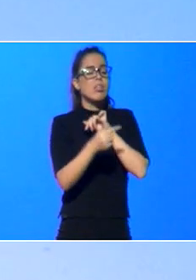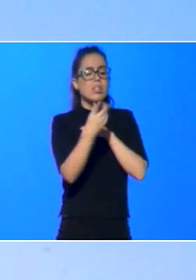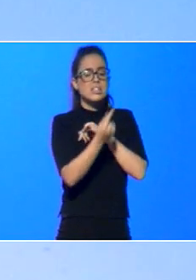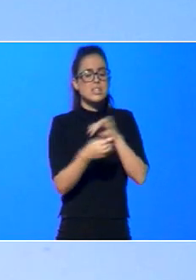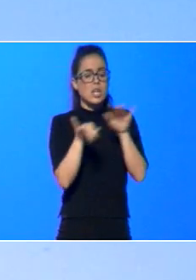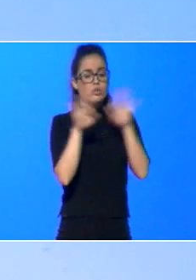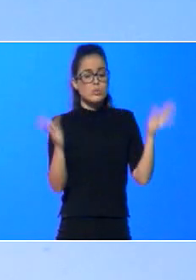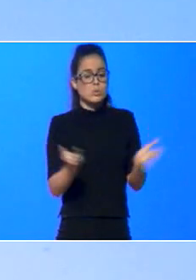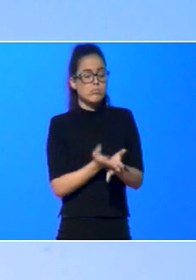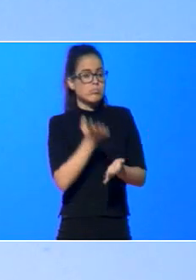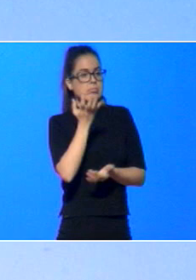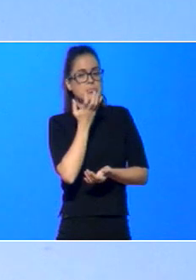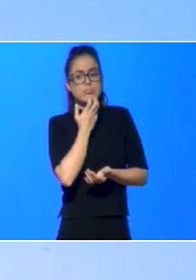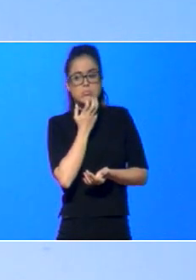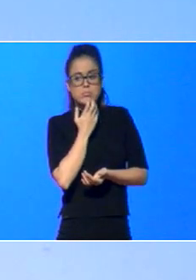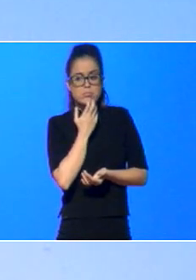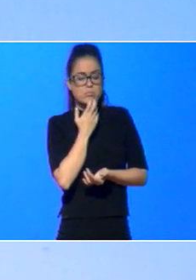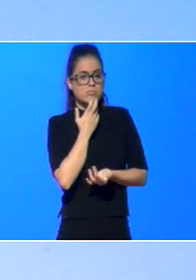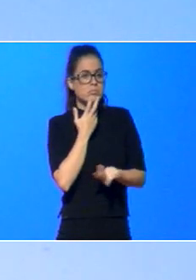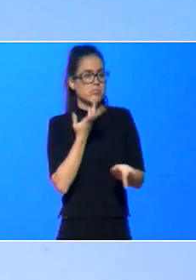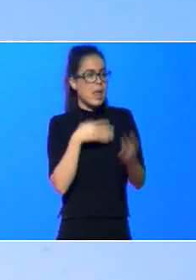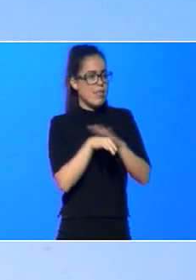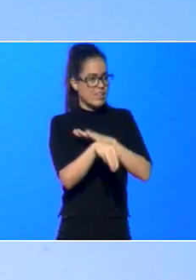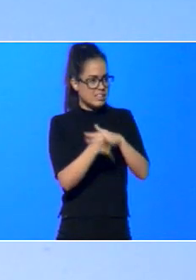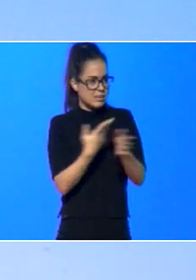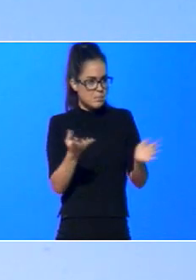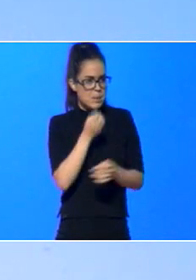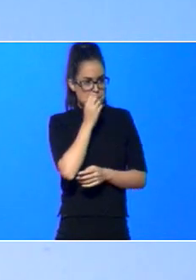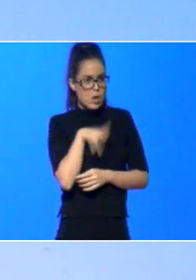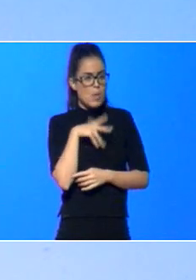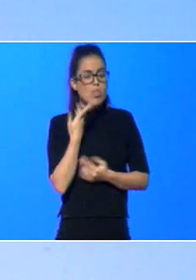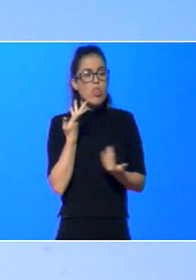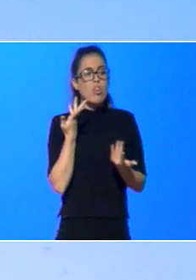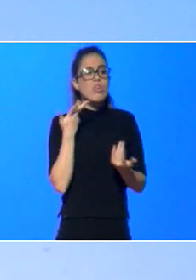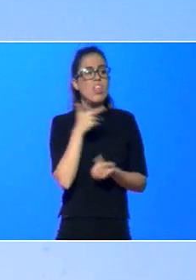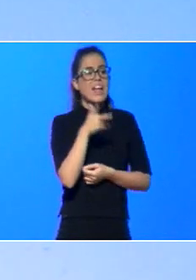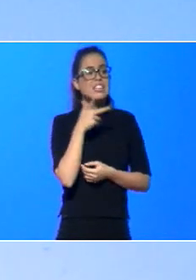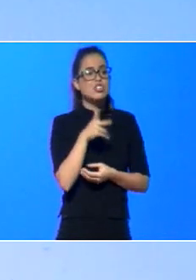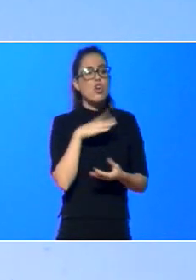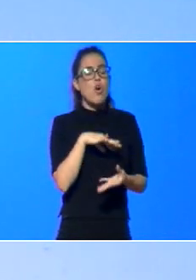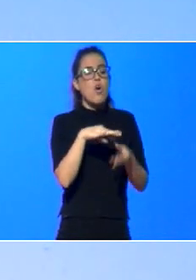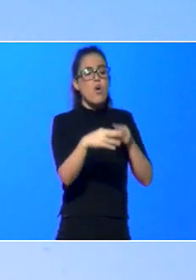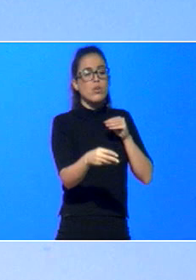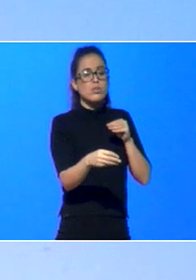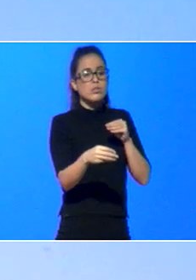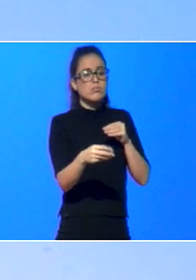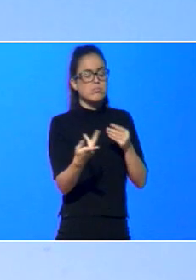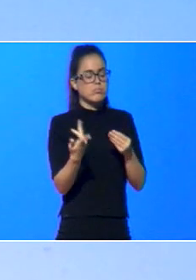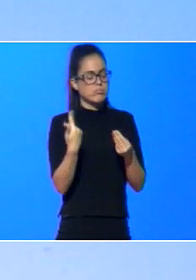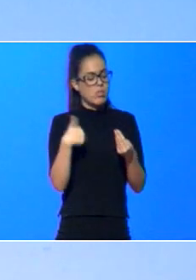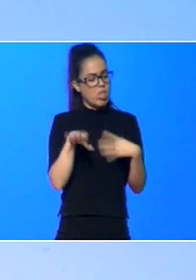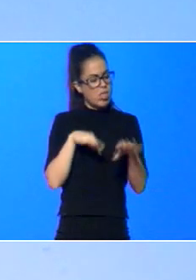la exigencia de que exista una accesibilidad Pero bueno derecho a los ajustes el derecho a elegir una forma de vida